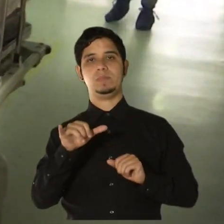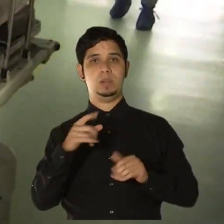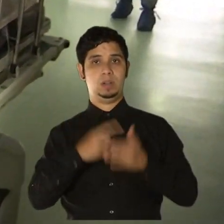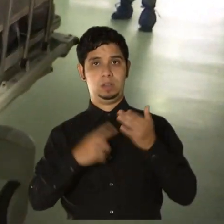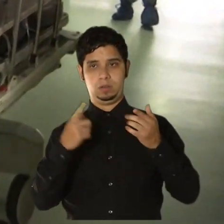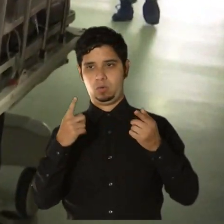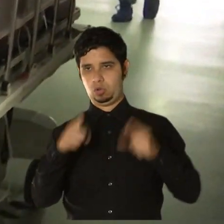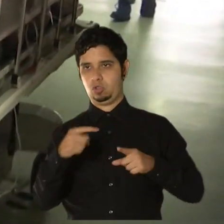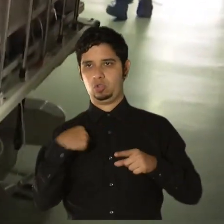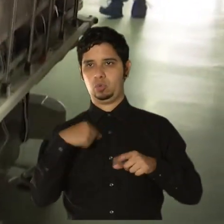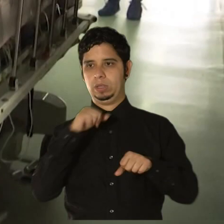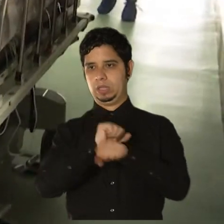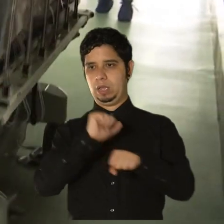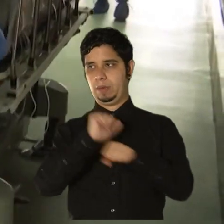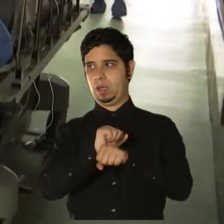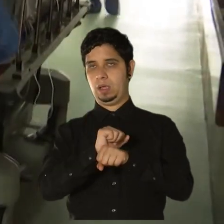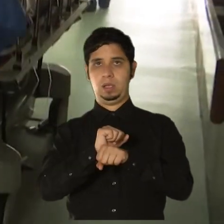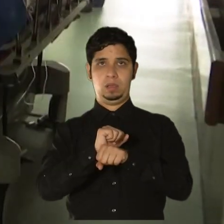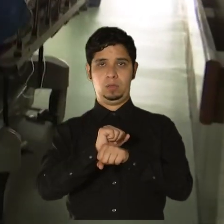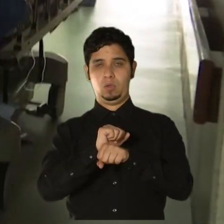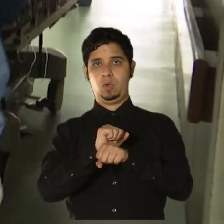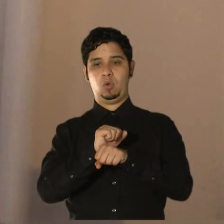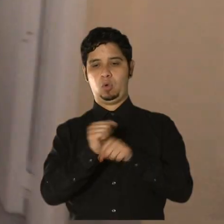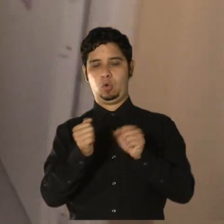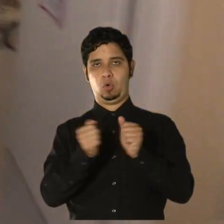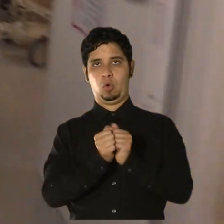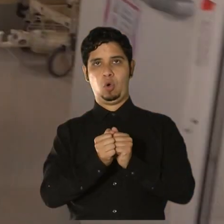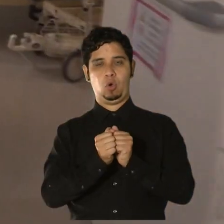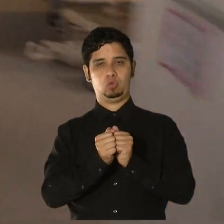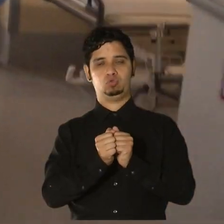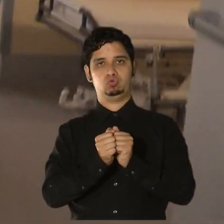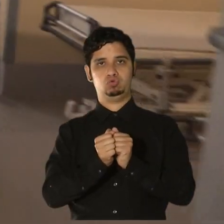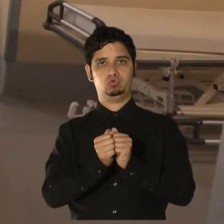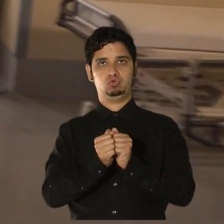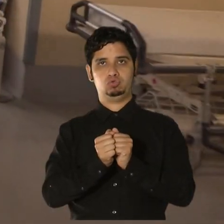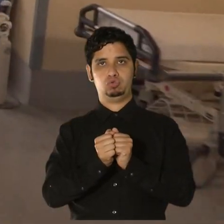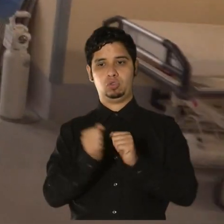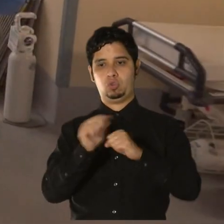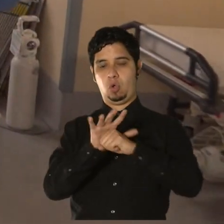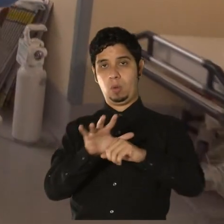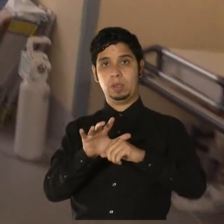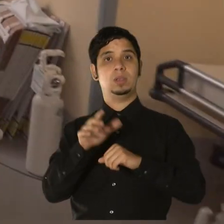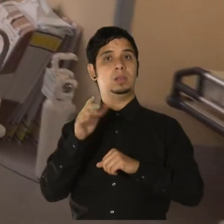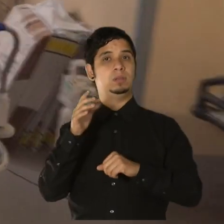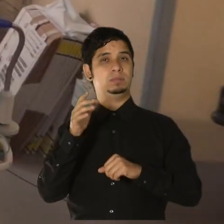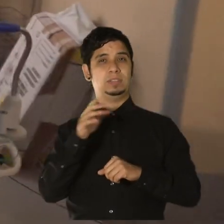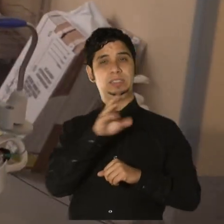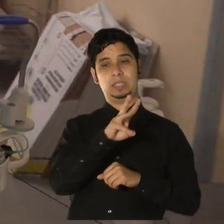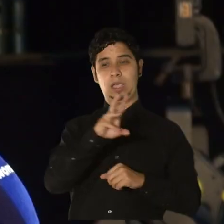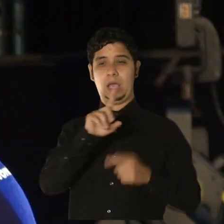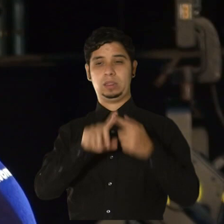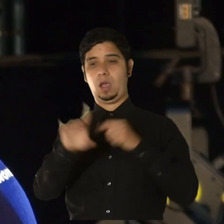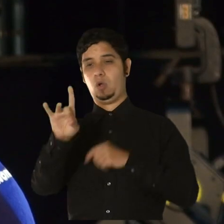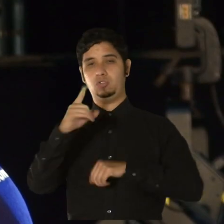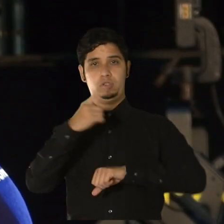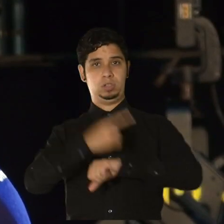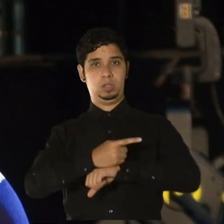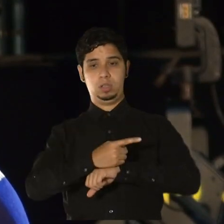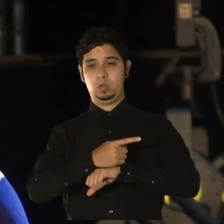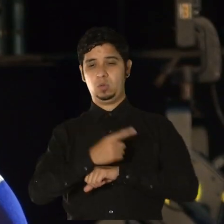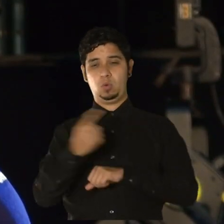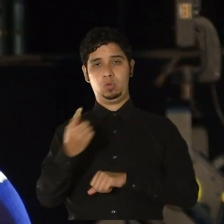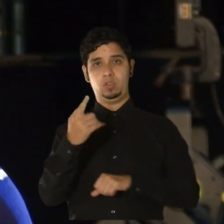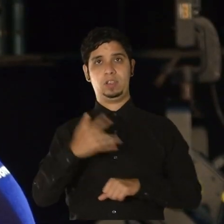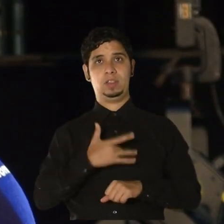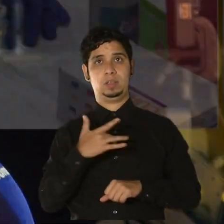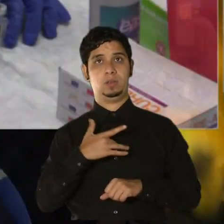COVID aproximadamente casi 6 a 8 días, porque no me había hecho la prueba. Y lo único que yo experimenté en ese momento era